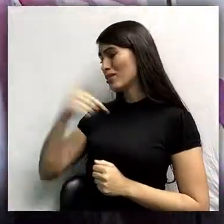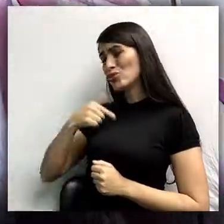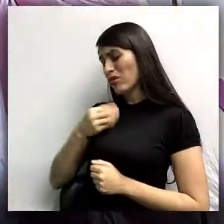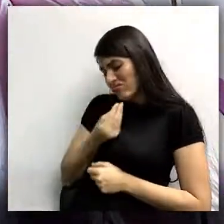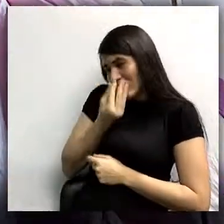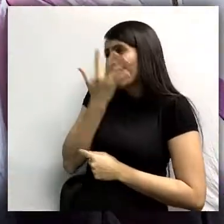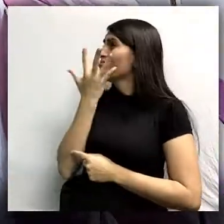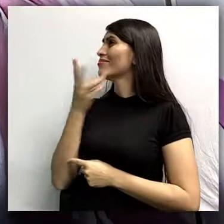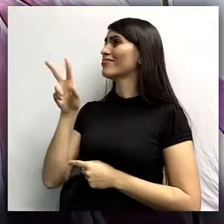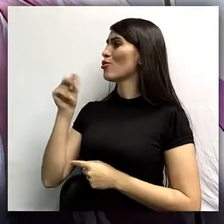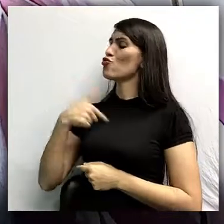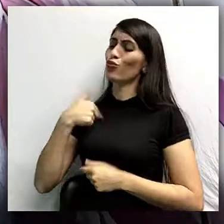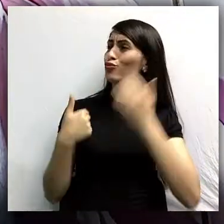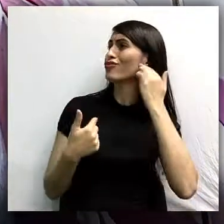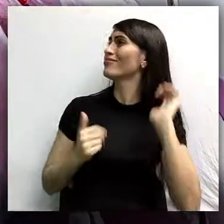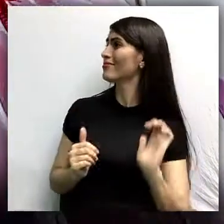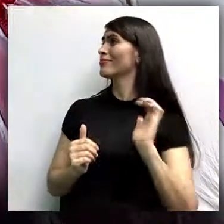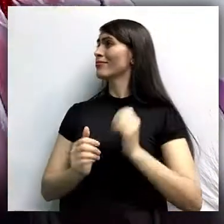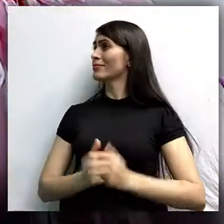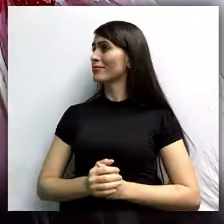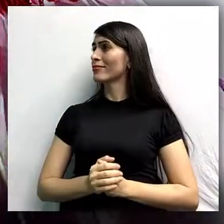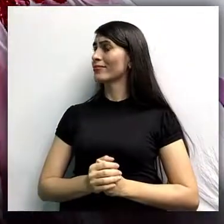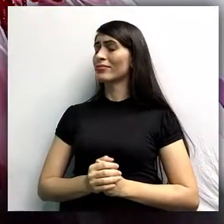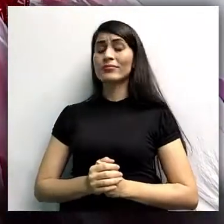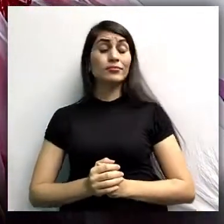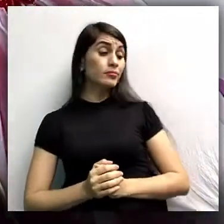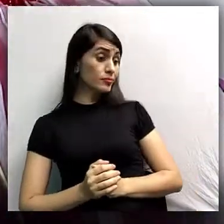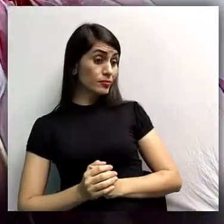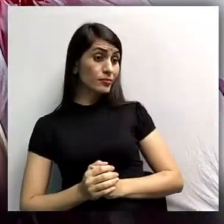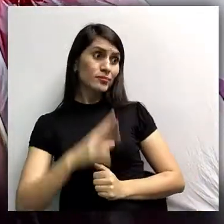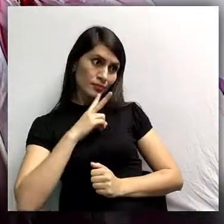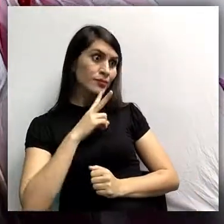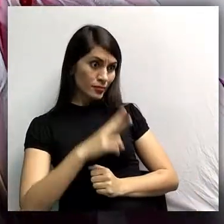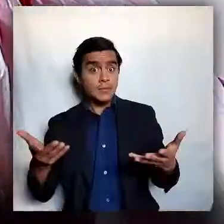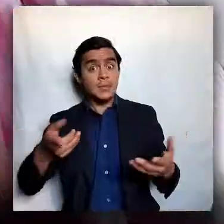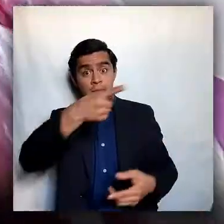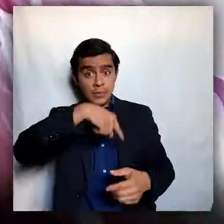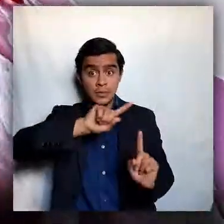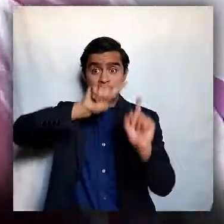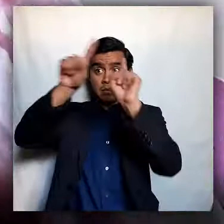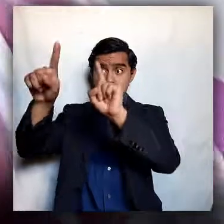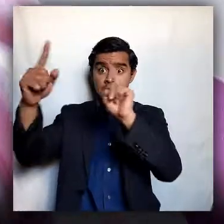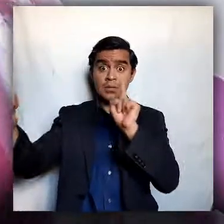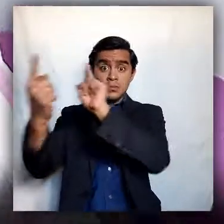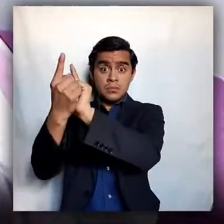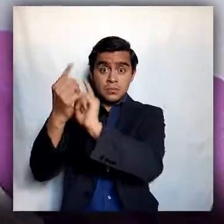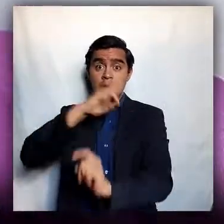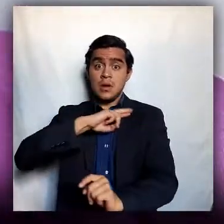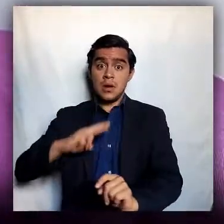niña. Pues, es verdad. Entonces, decidieron ir a hablar con el